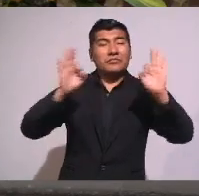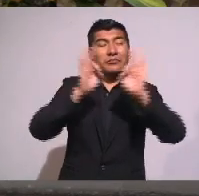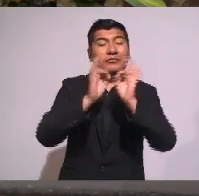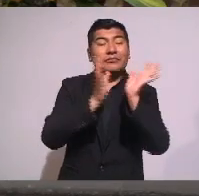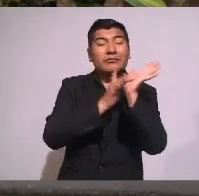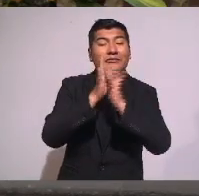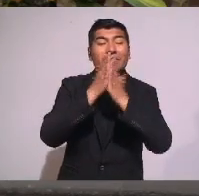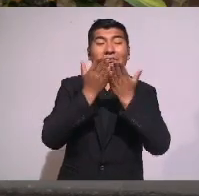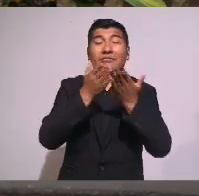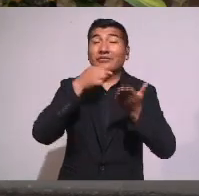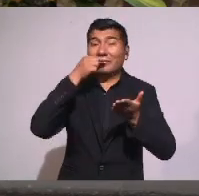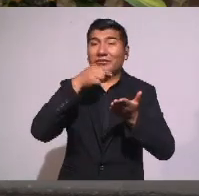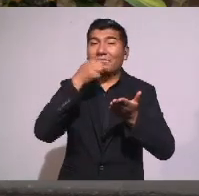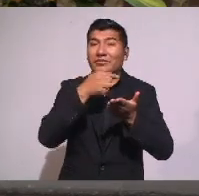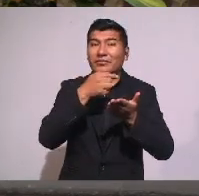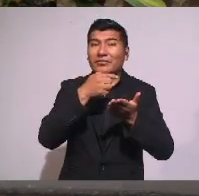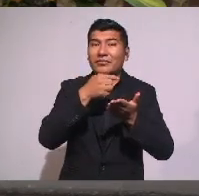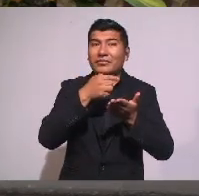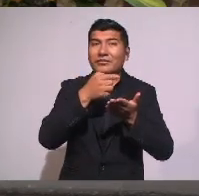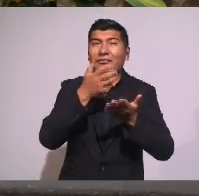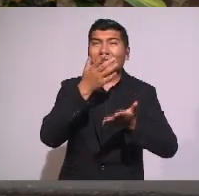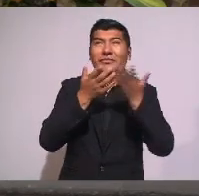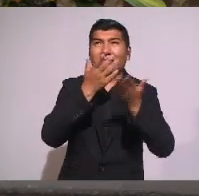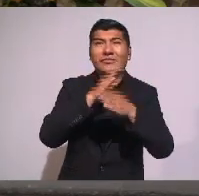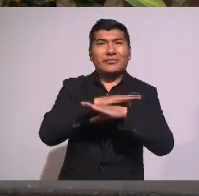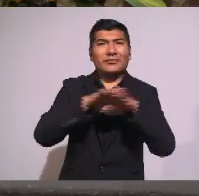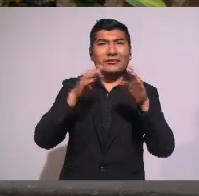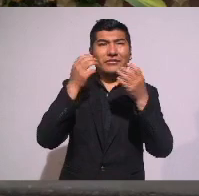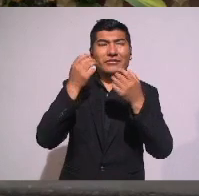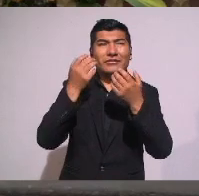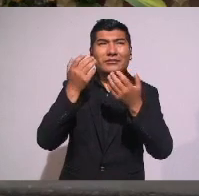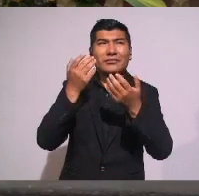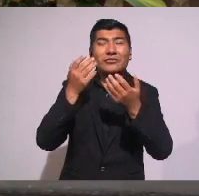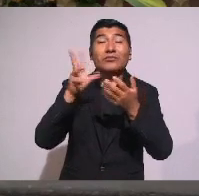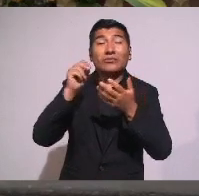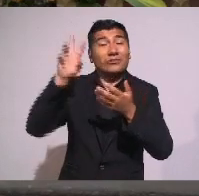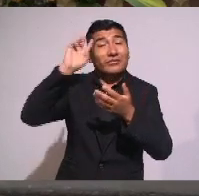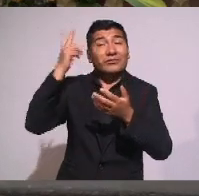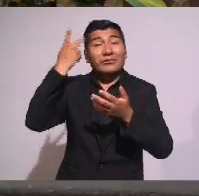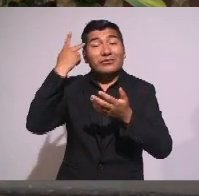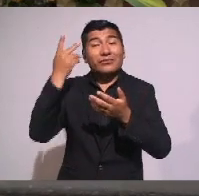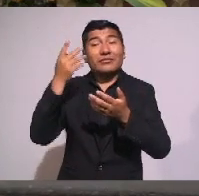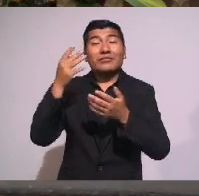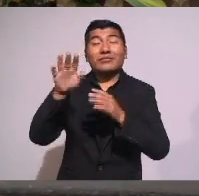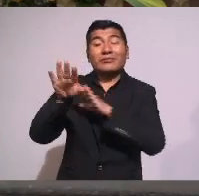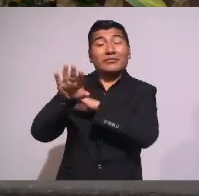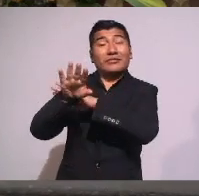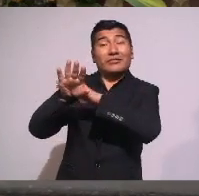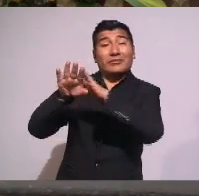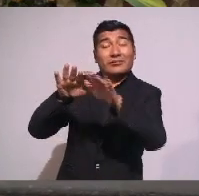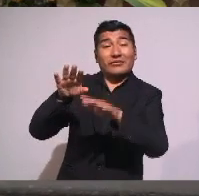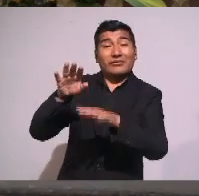nos dice, y que nadie lo entienda de forma literal: mano derecha es para